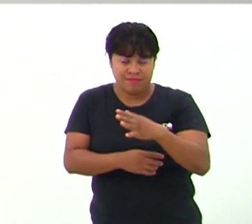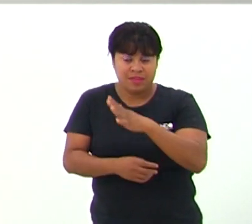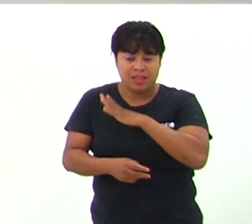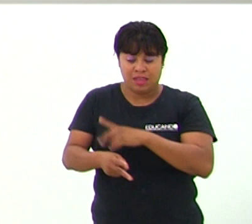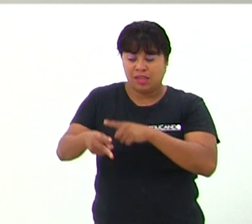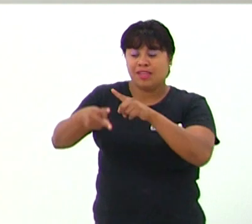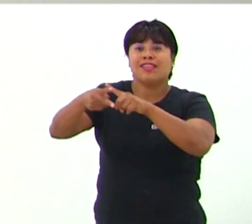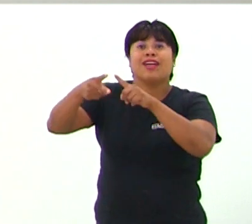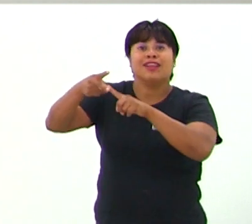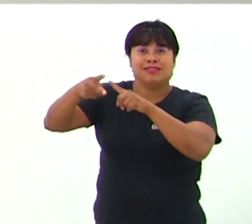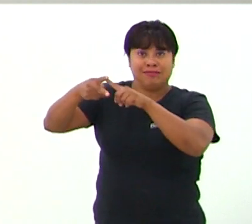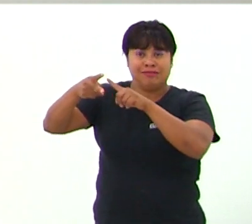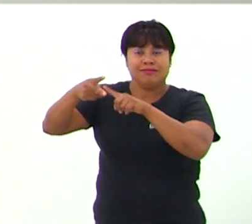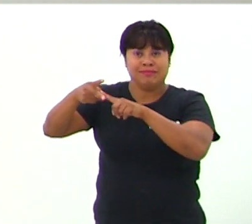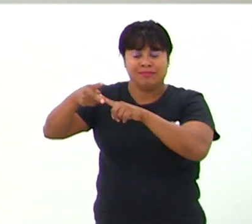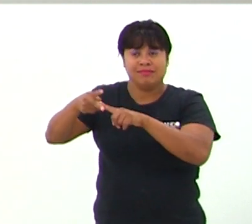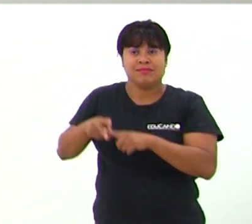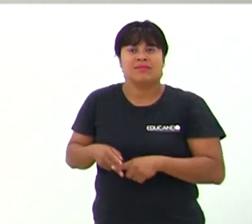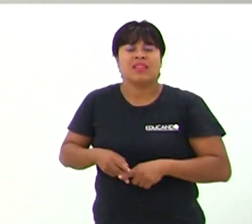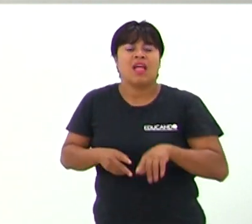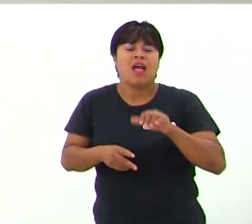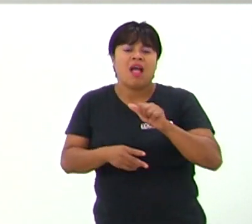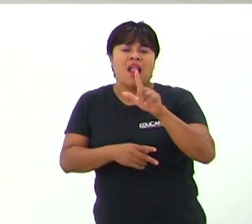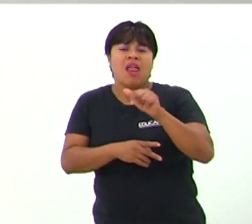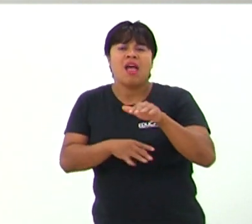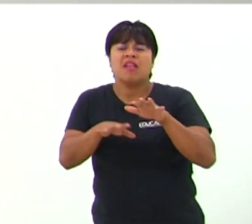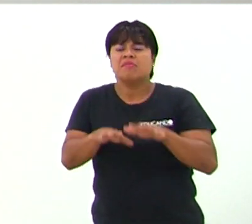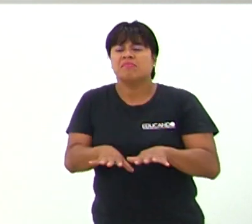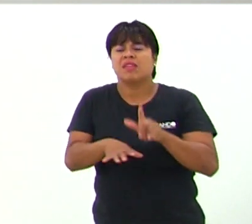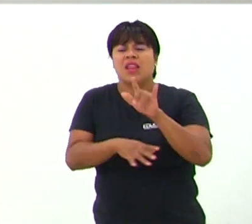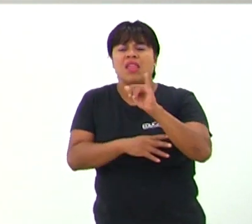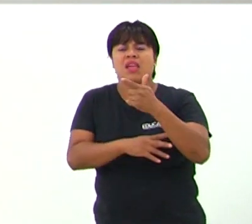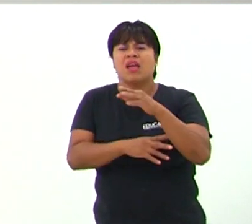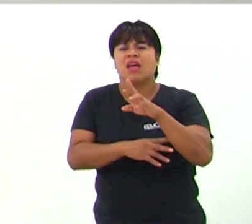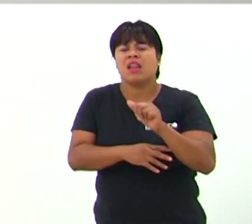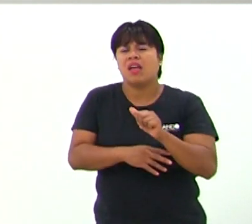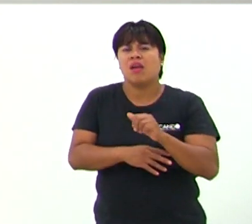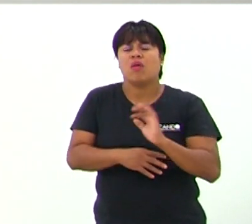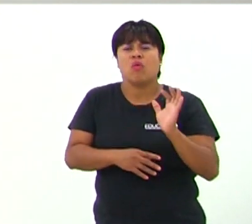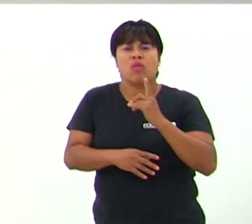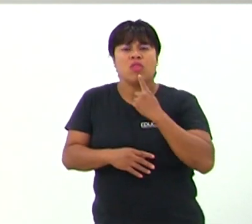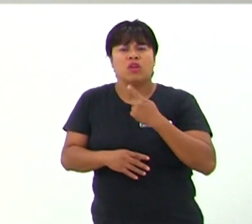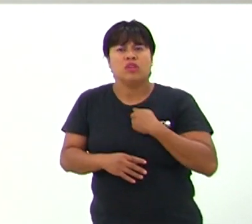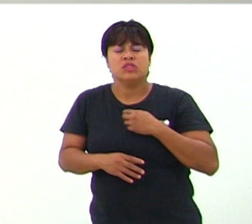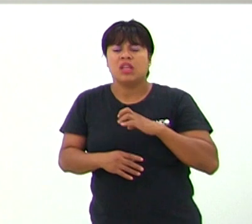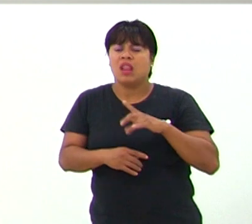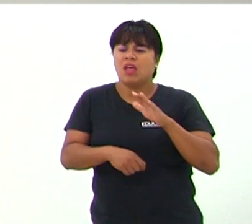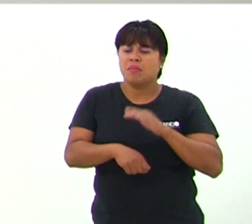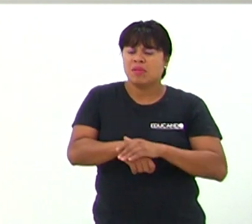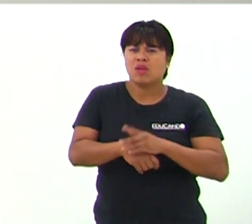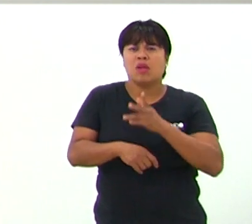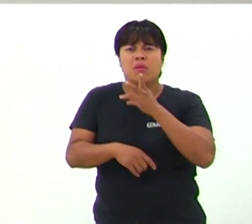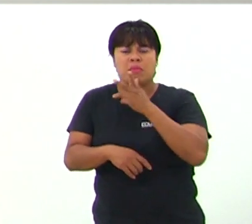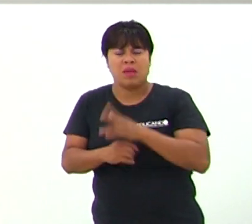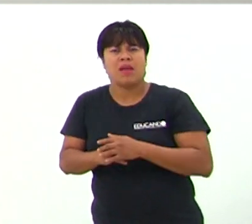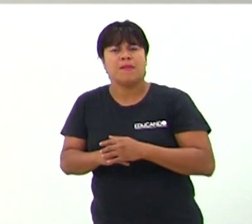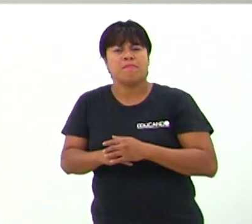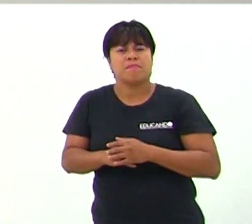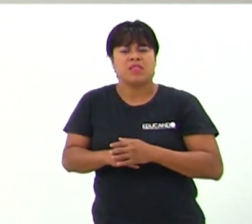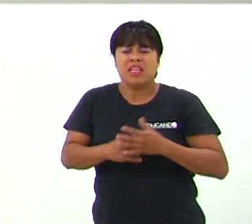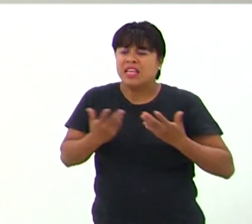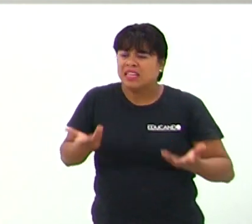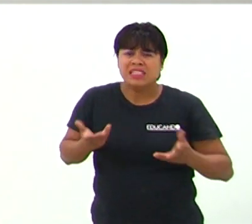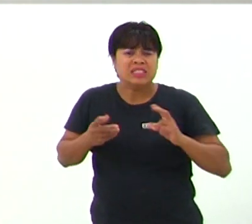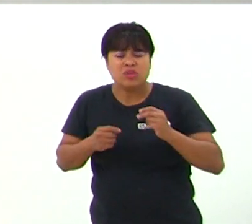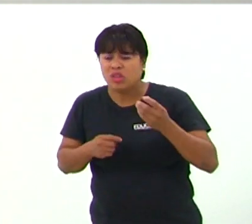2. A la ligera. Cuando nos dice el amigo, papá, el primo, es que no